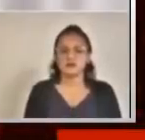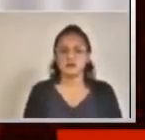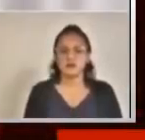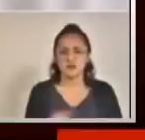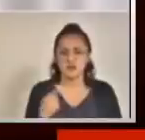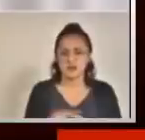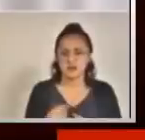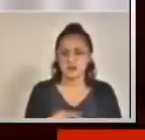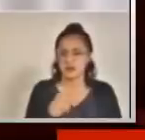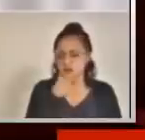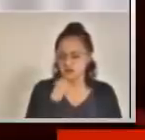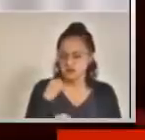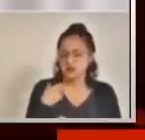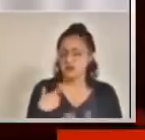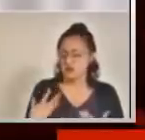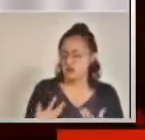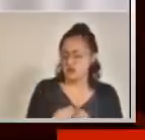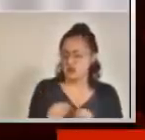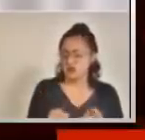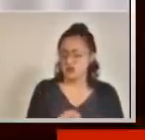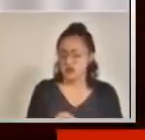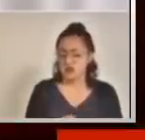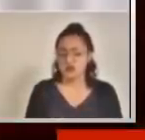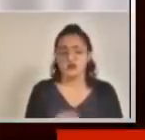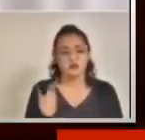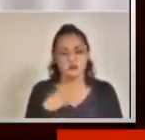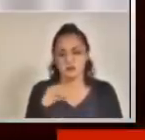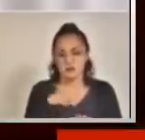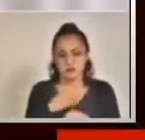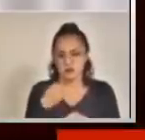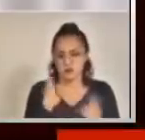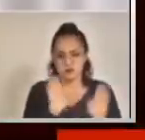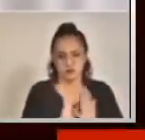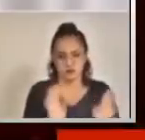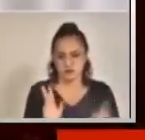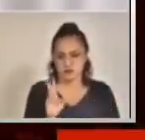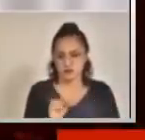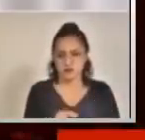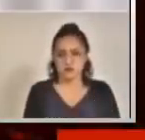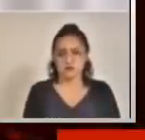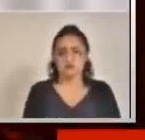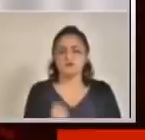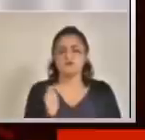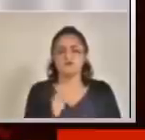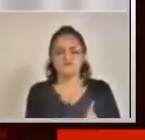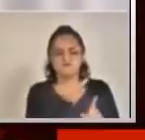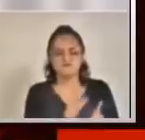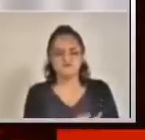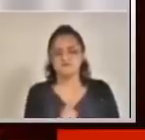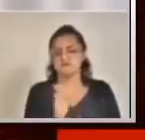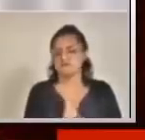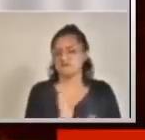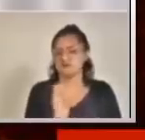mío sin mencionar el nombre y su descripción física